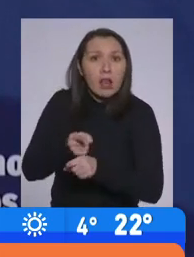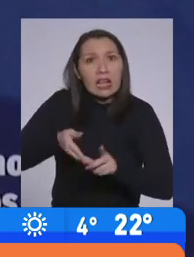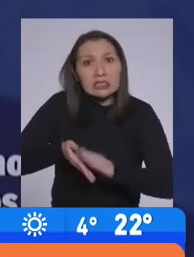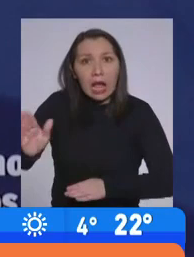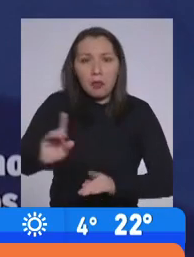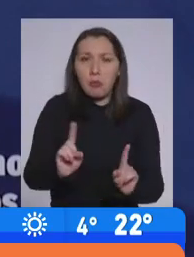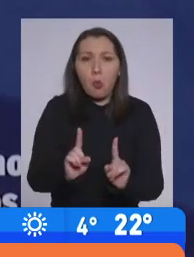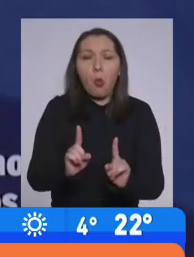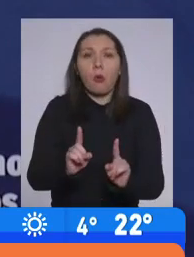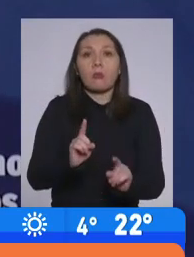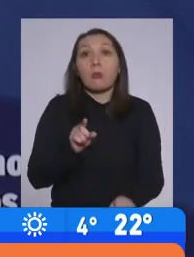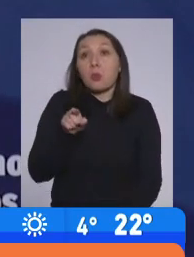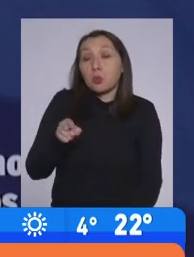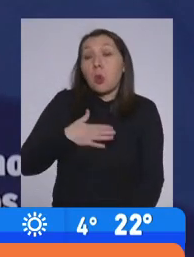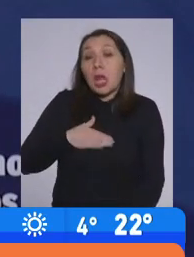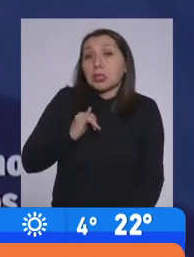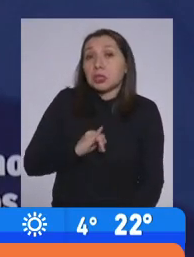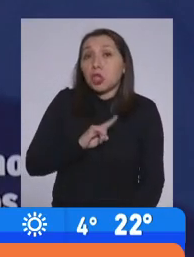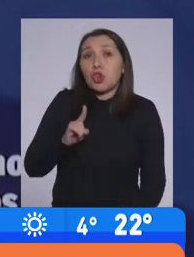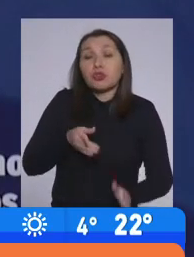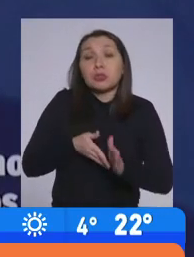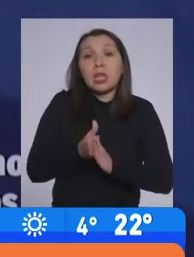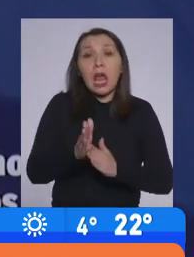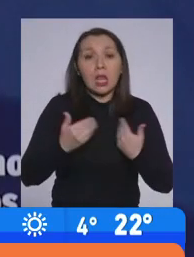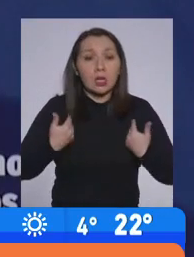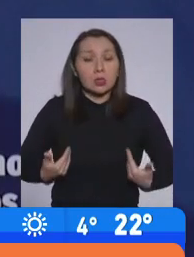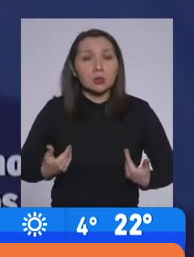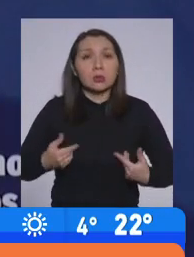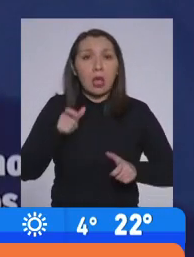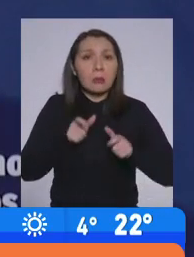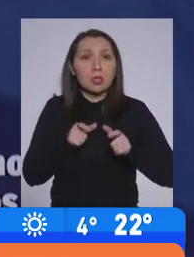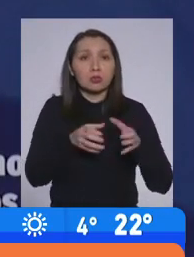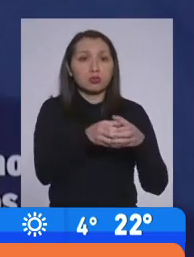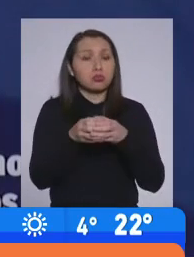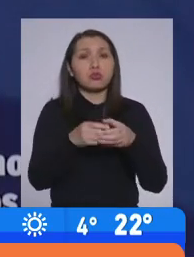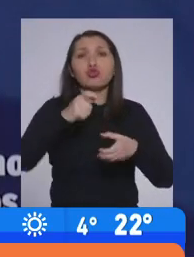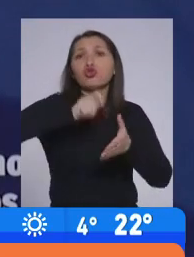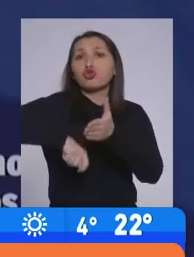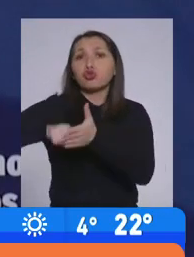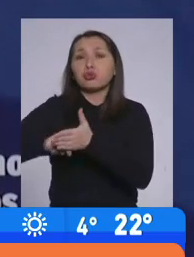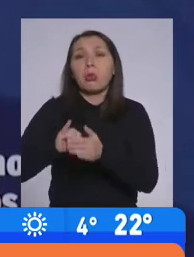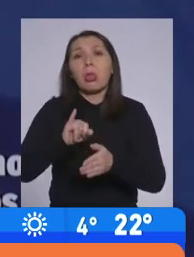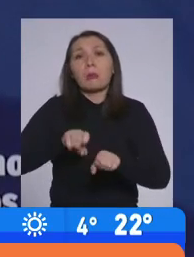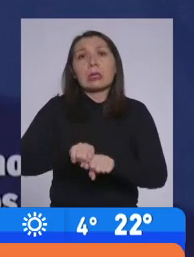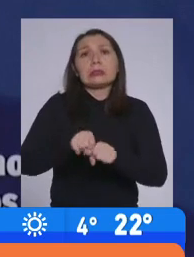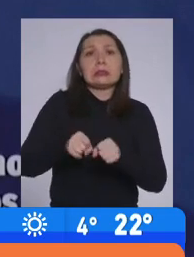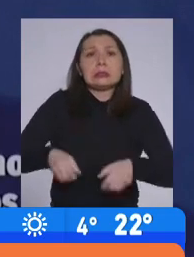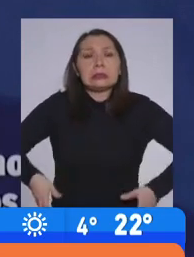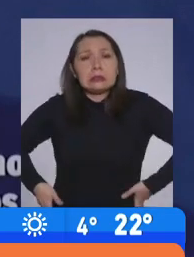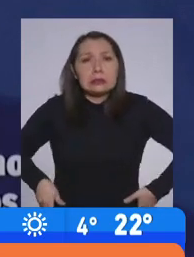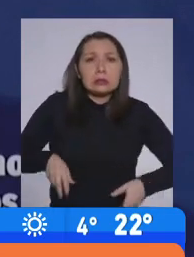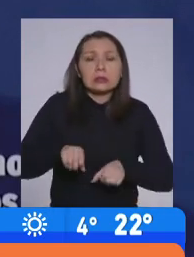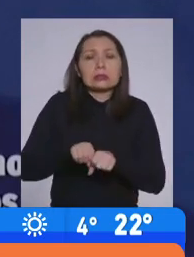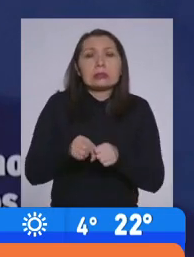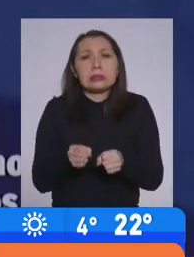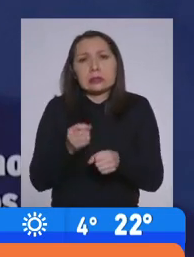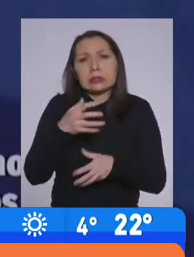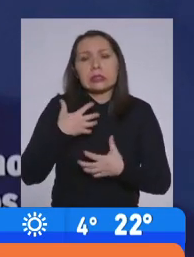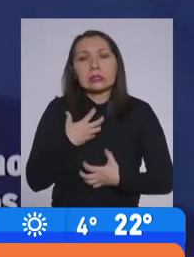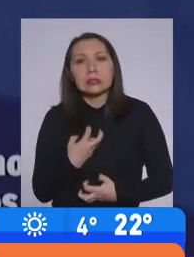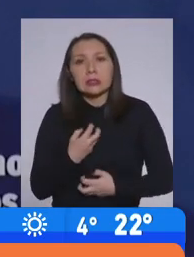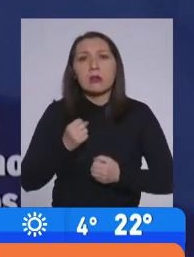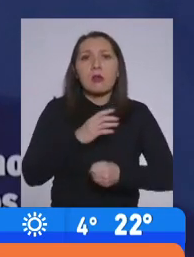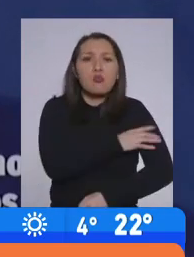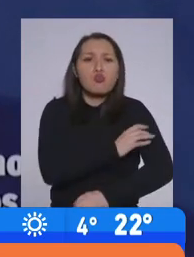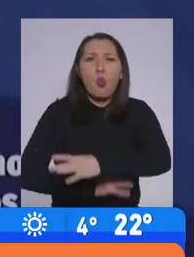ellos le responderán a sus asociados si después tienen una fractura de cadera o se deteriora más